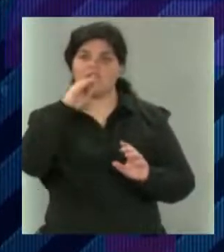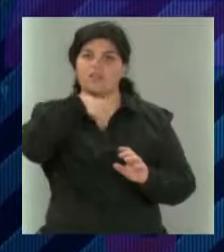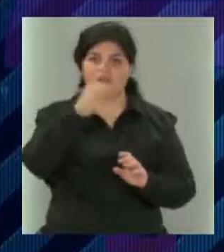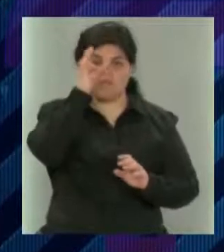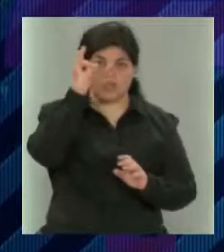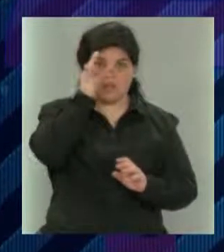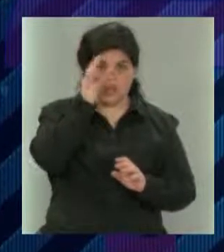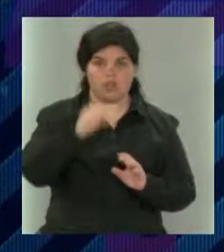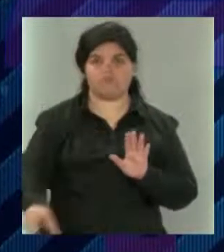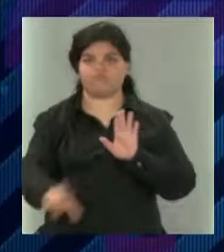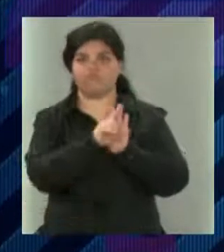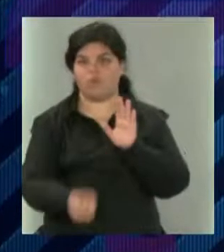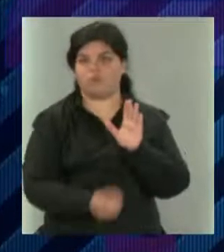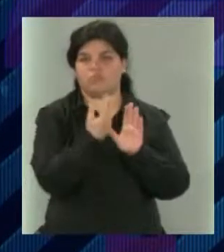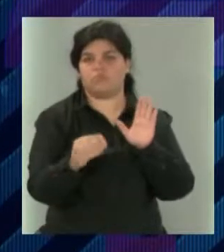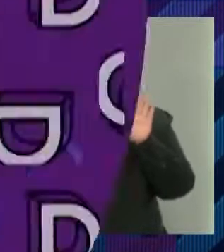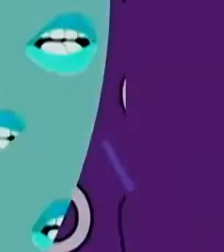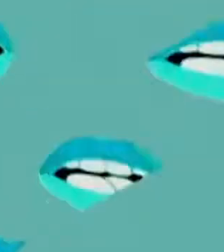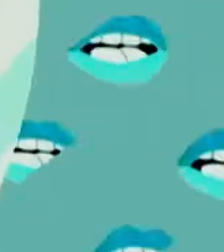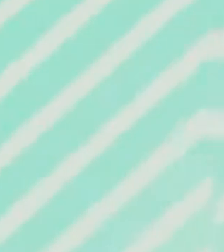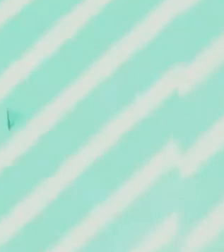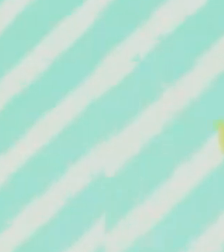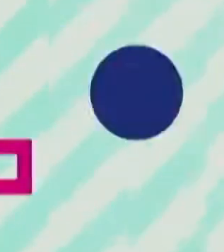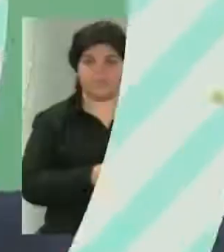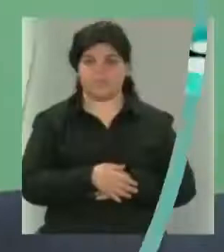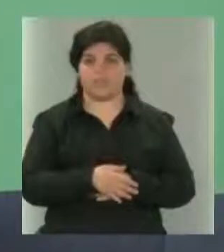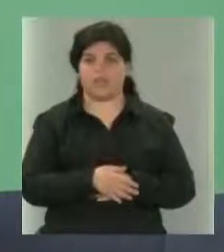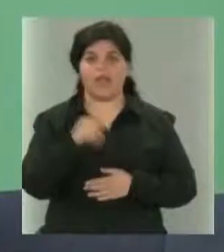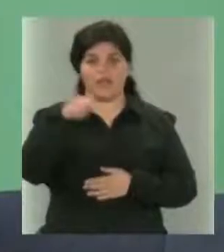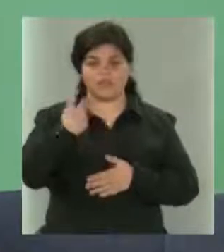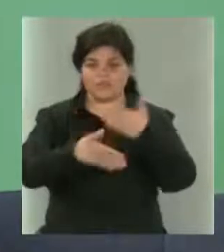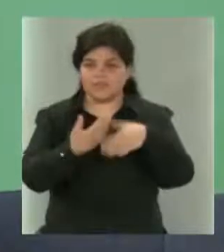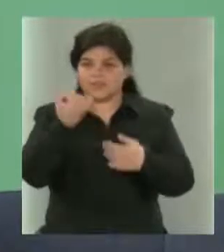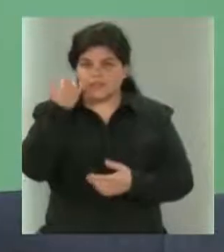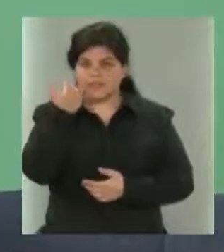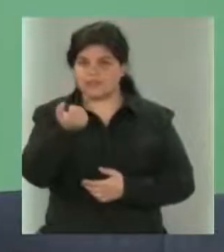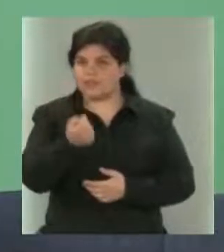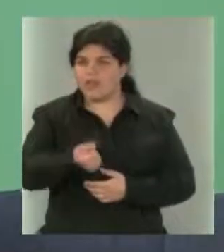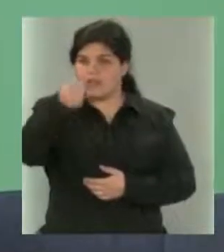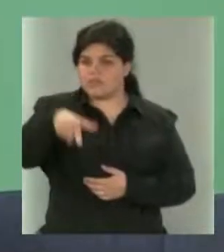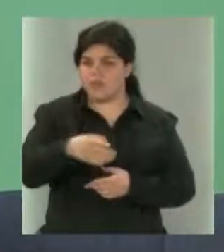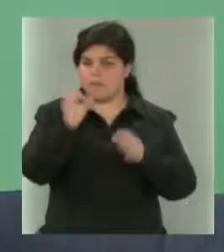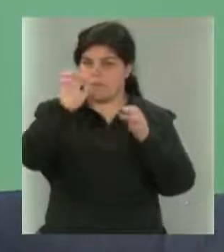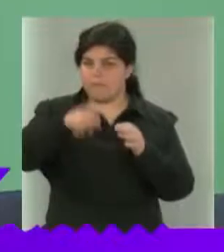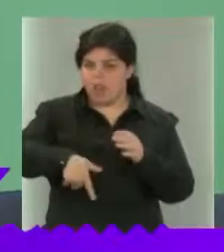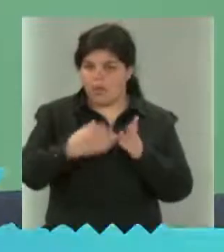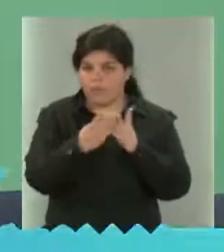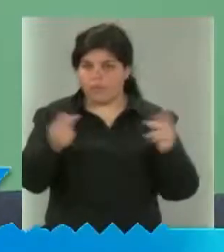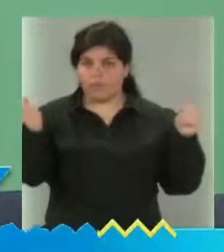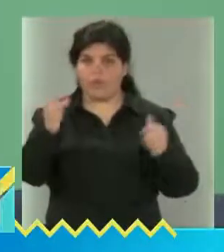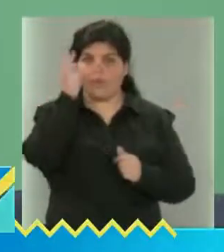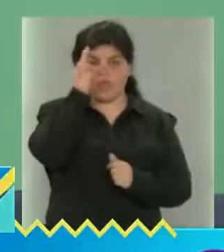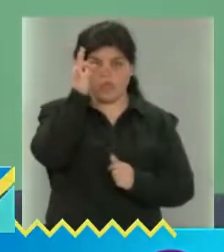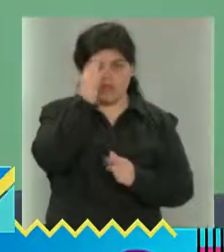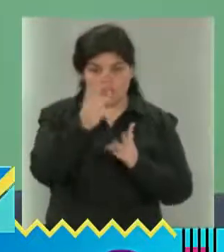rango de ley. Así que de alguna forma estamos cerca, estamos ya próximos a que este plan finalice en este 2020, así